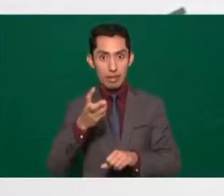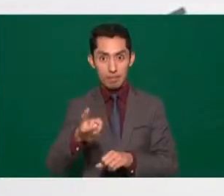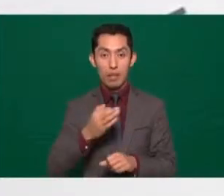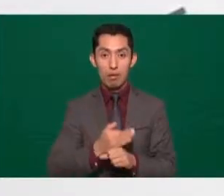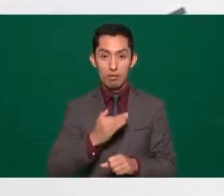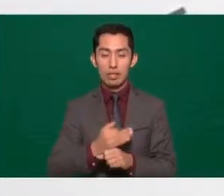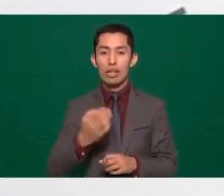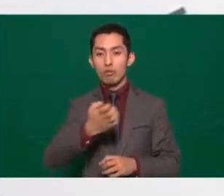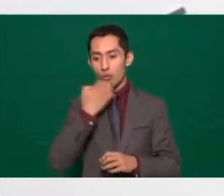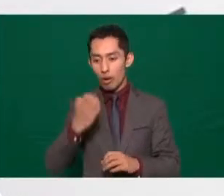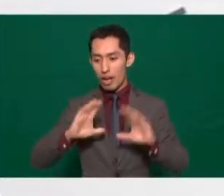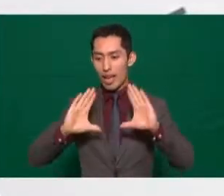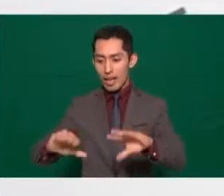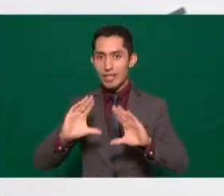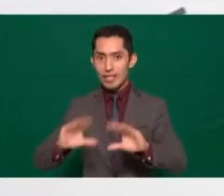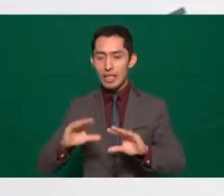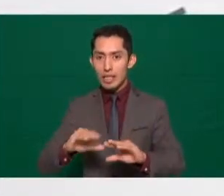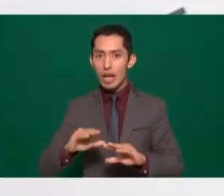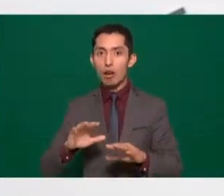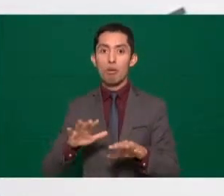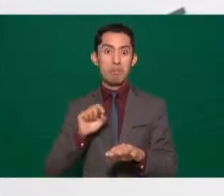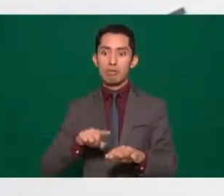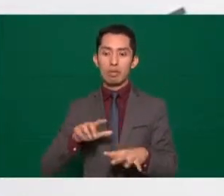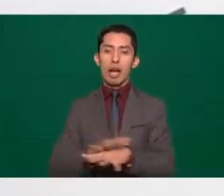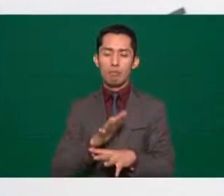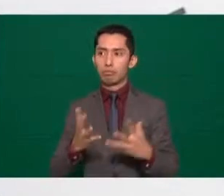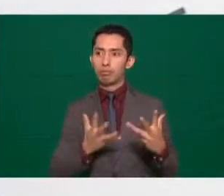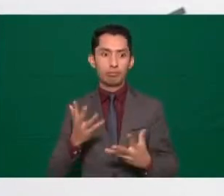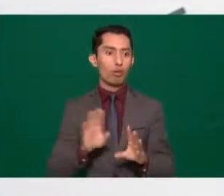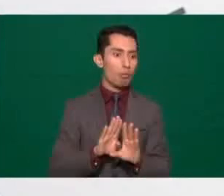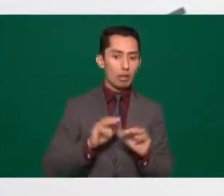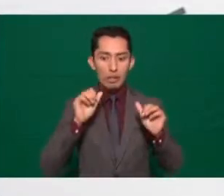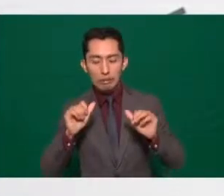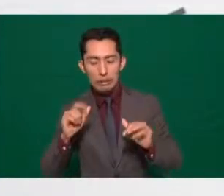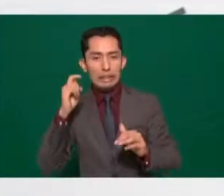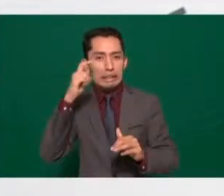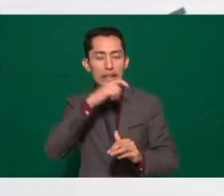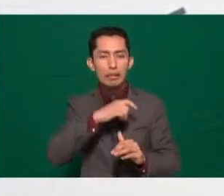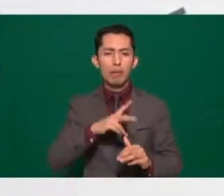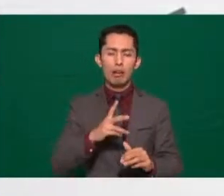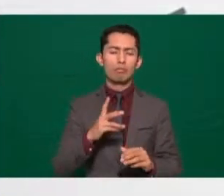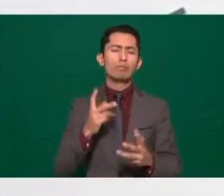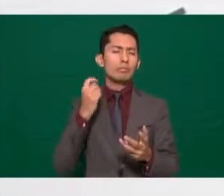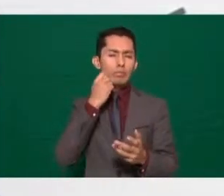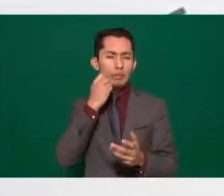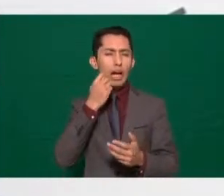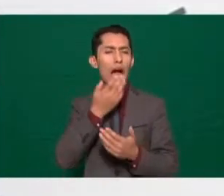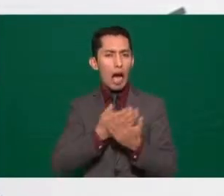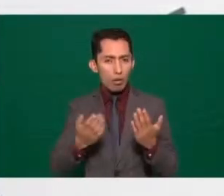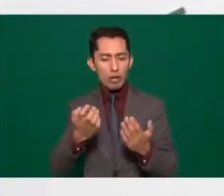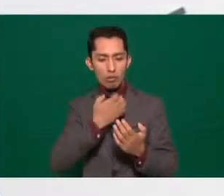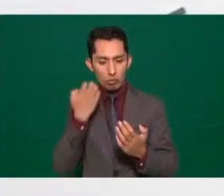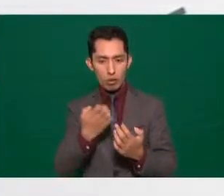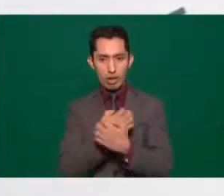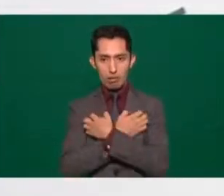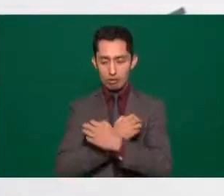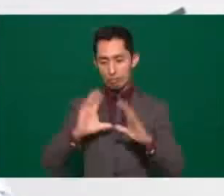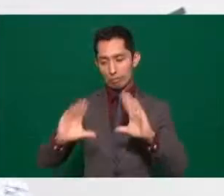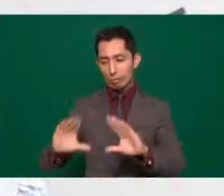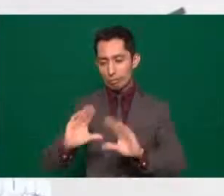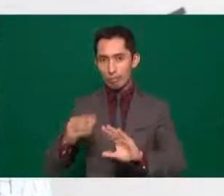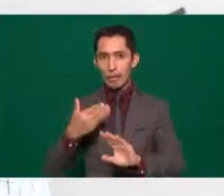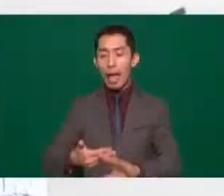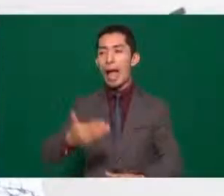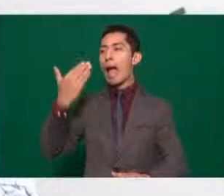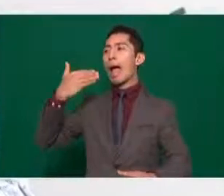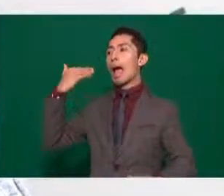de educación se enfrente a cambios y retos. Es por eso que hoy la educación no puede asumirse igual que en